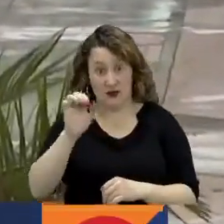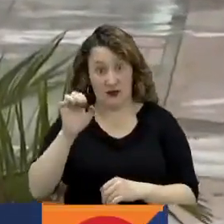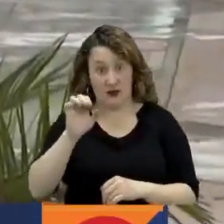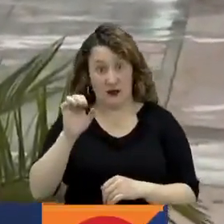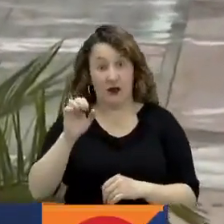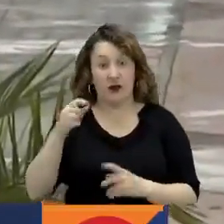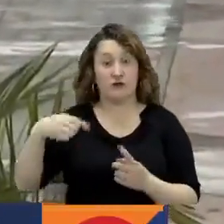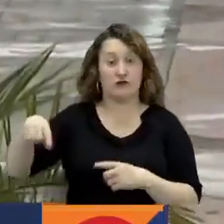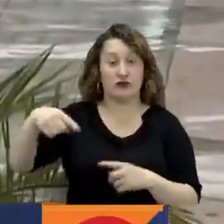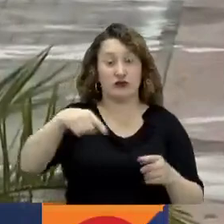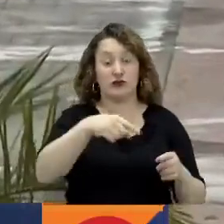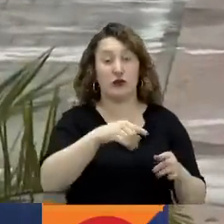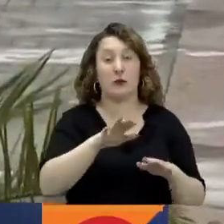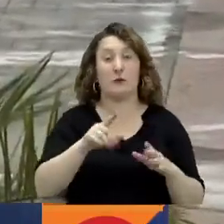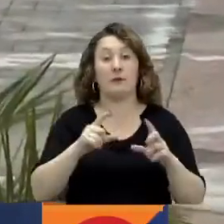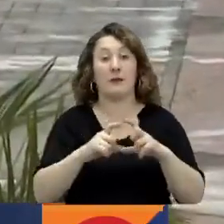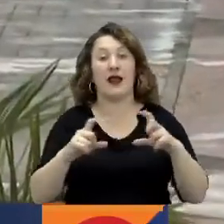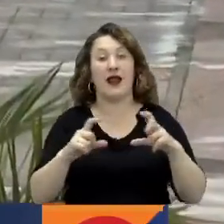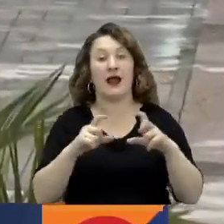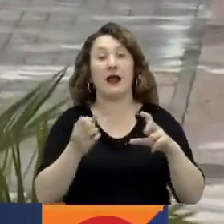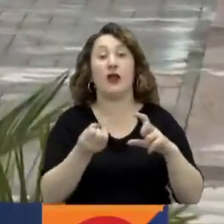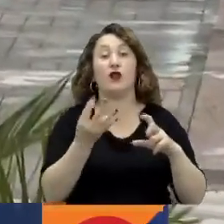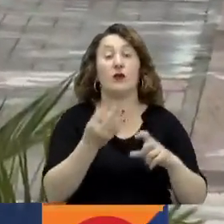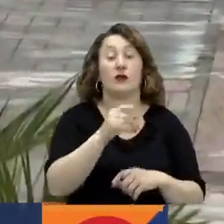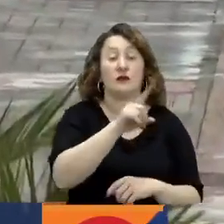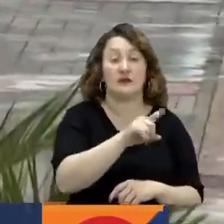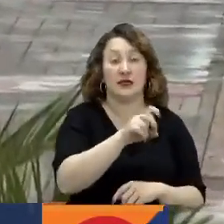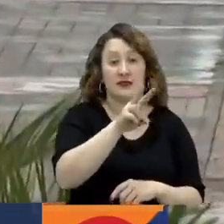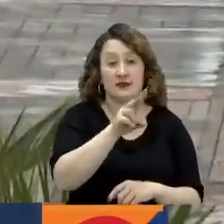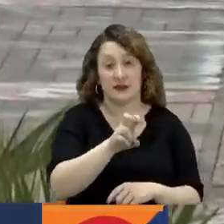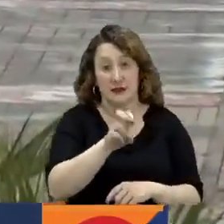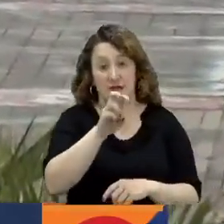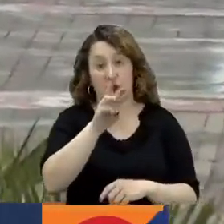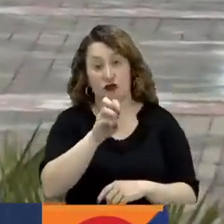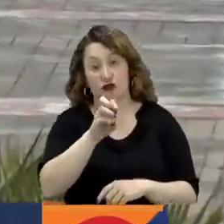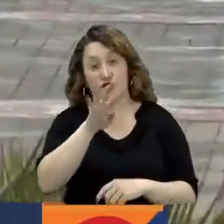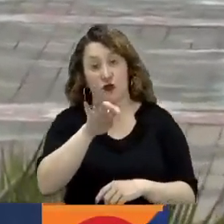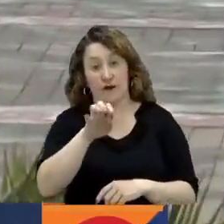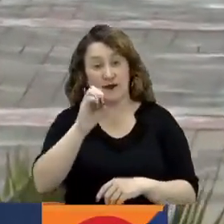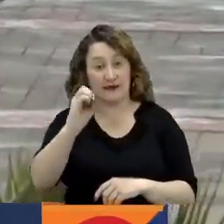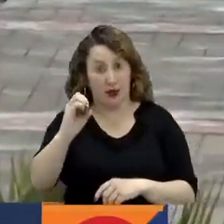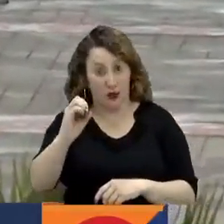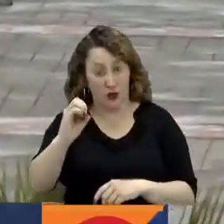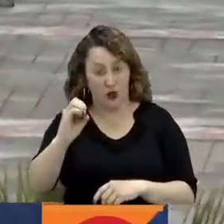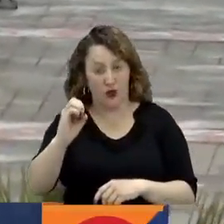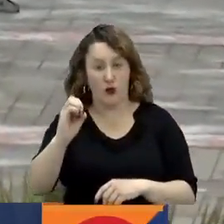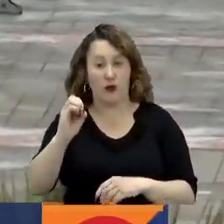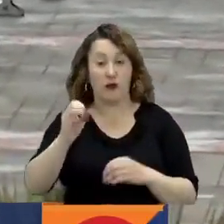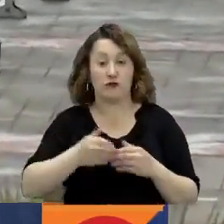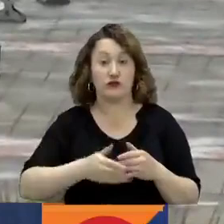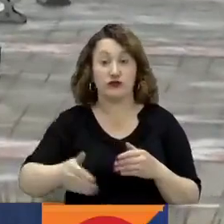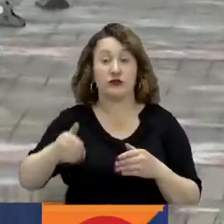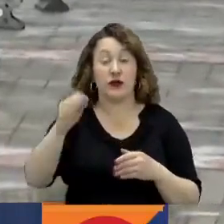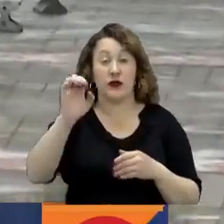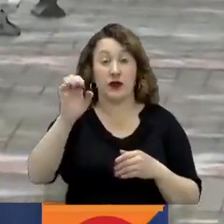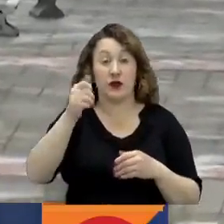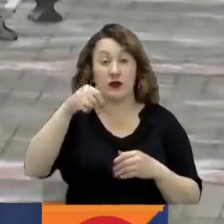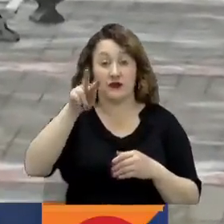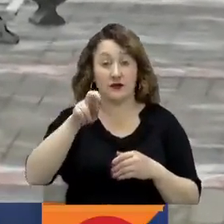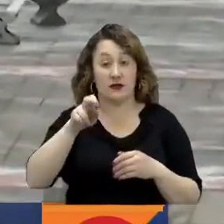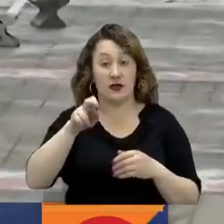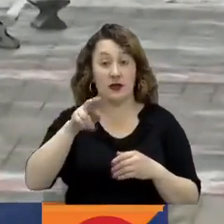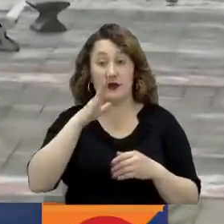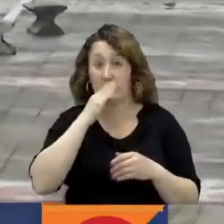los vehículos cuya placa termine en los números 6, 7, 8, 9 y 0 y que a partir del 17 de enero quienes no cumplan con esta